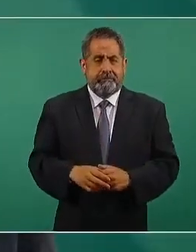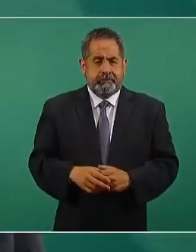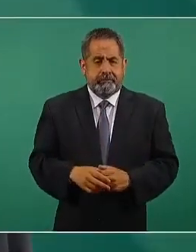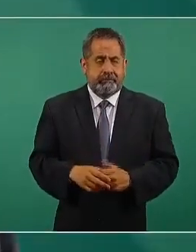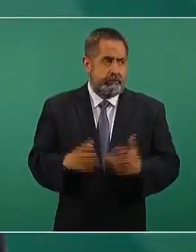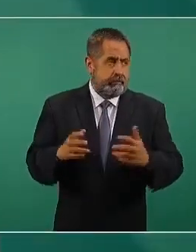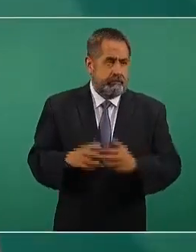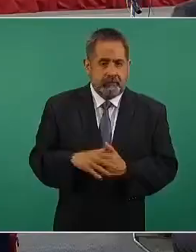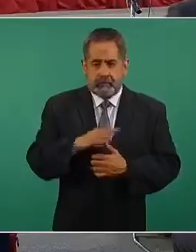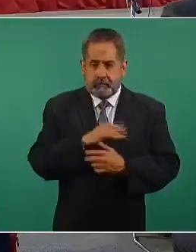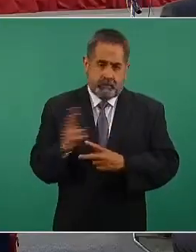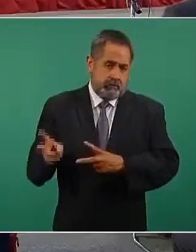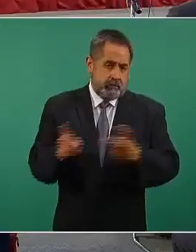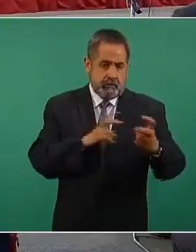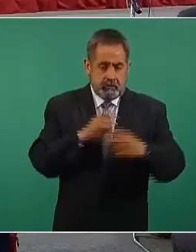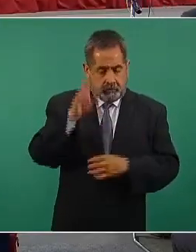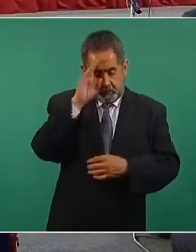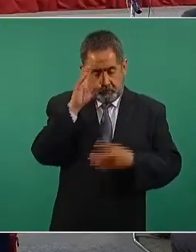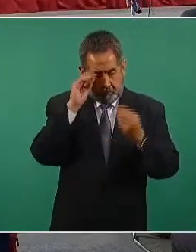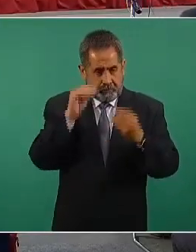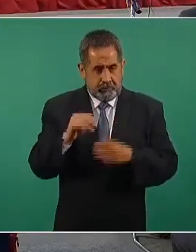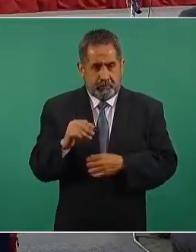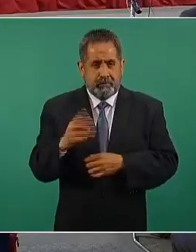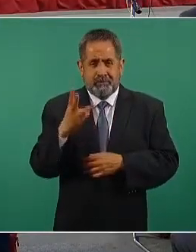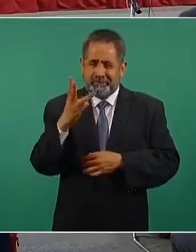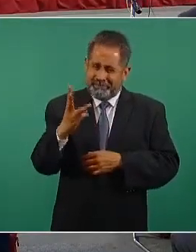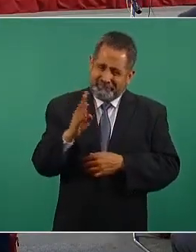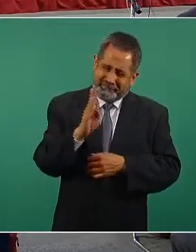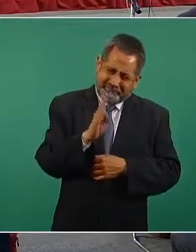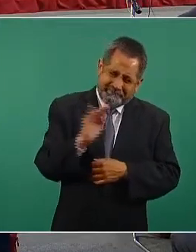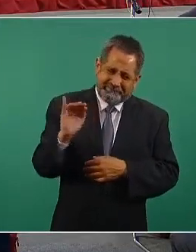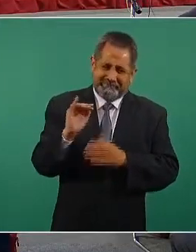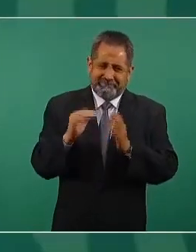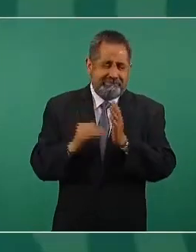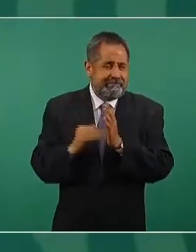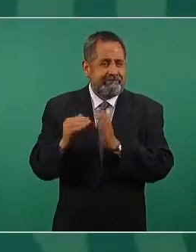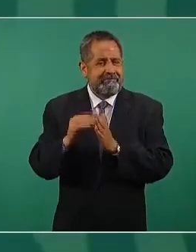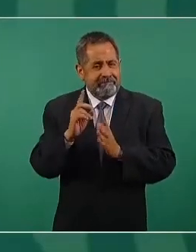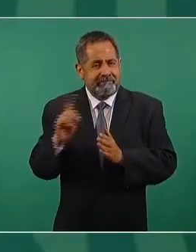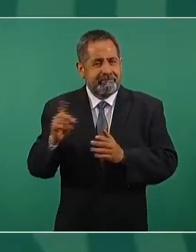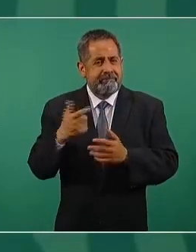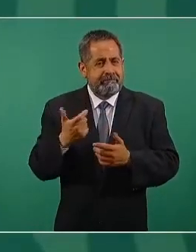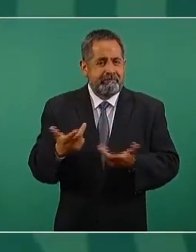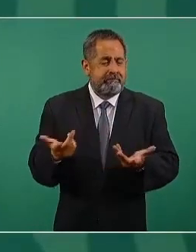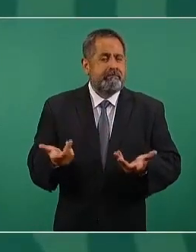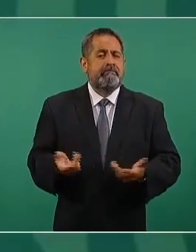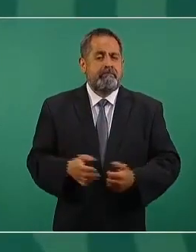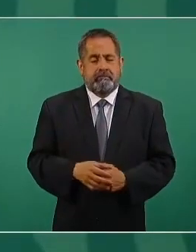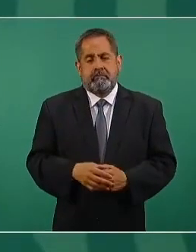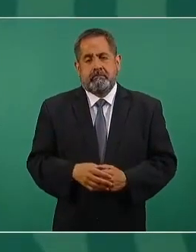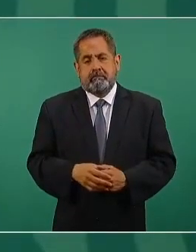Estoy hablando de un robo de 3 billones de pesos.